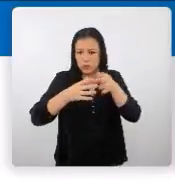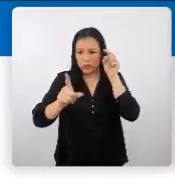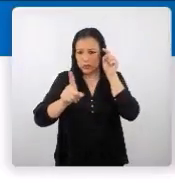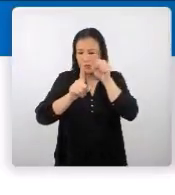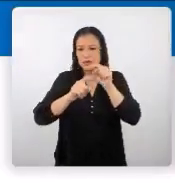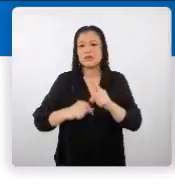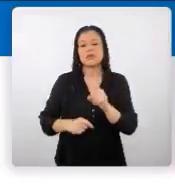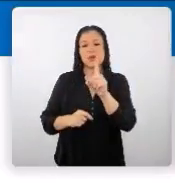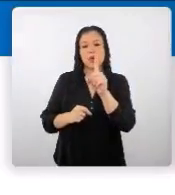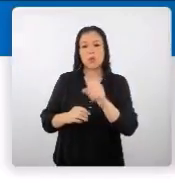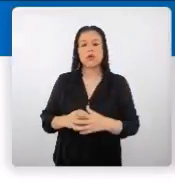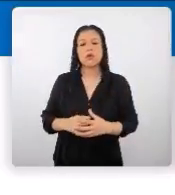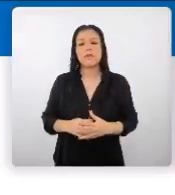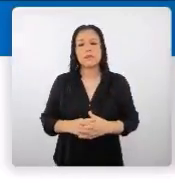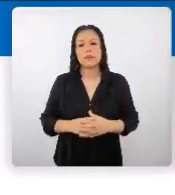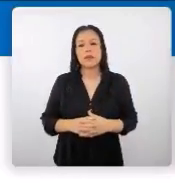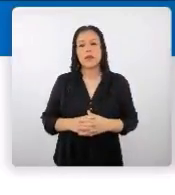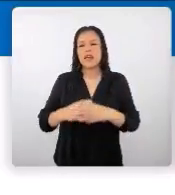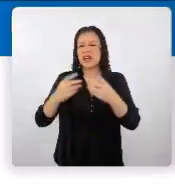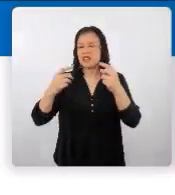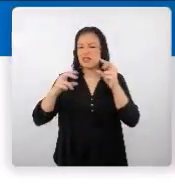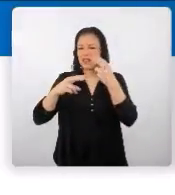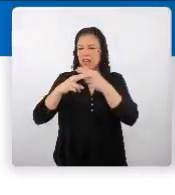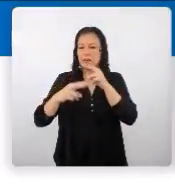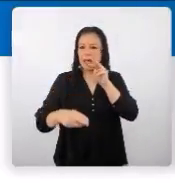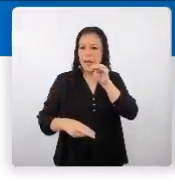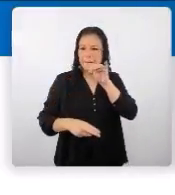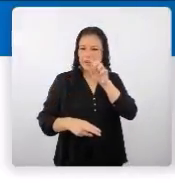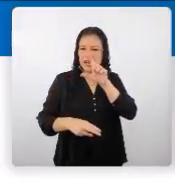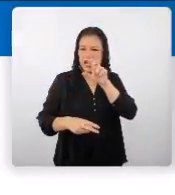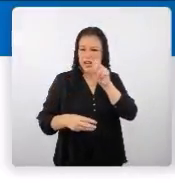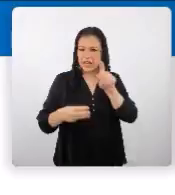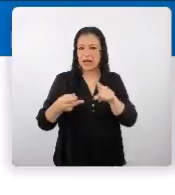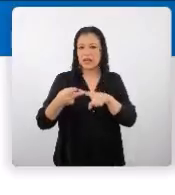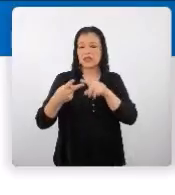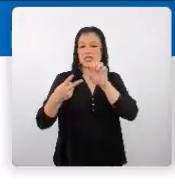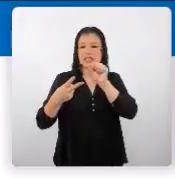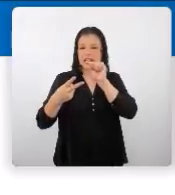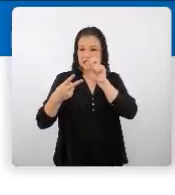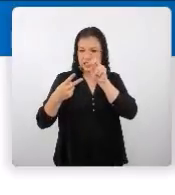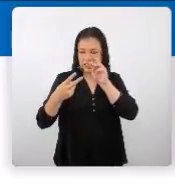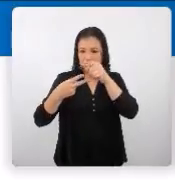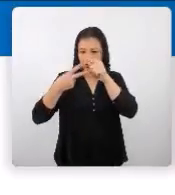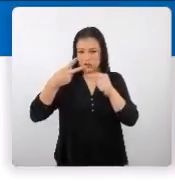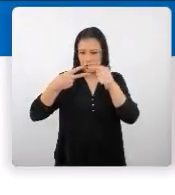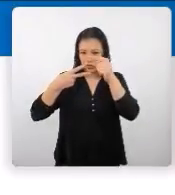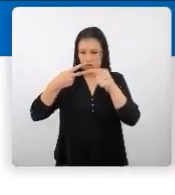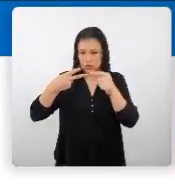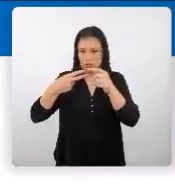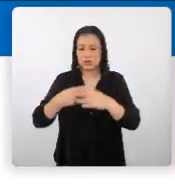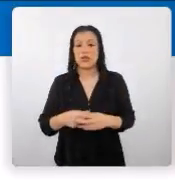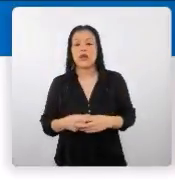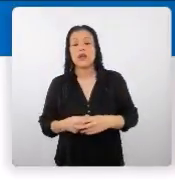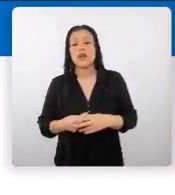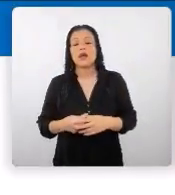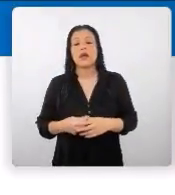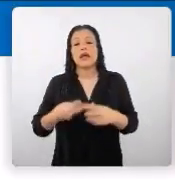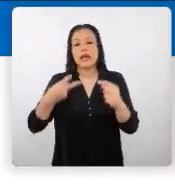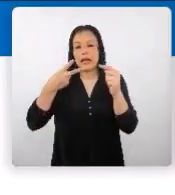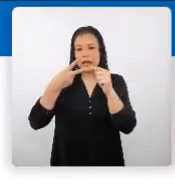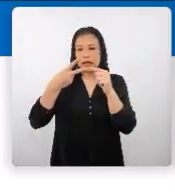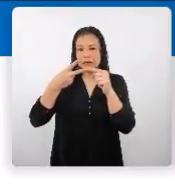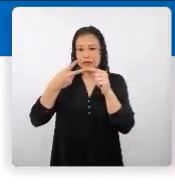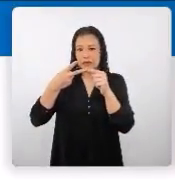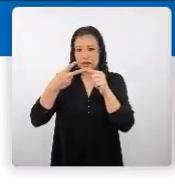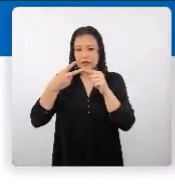Uno que es el millennial y otro que es el senior, que en otras palabras es el baby boomer, ¿no? El que es